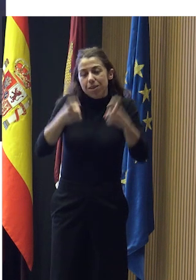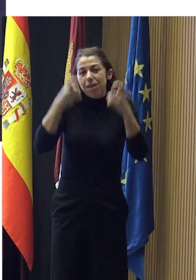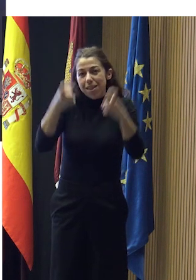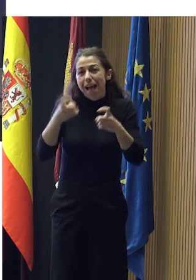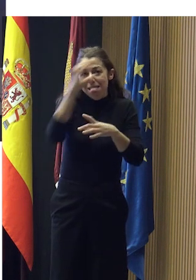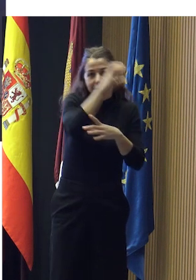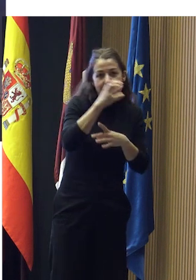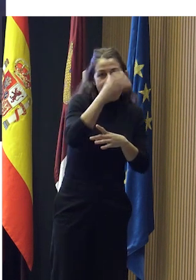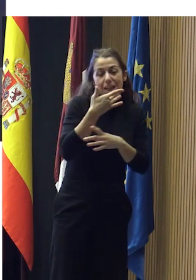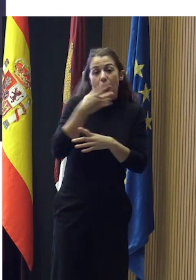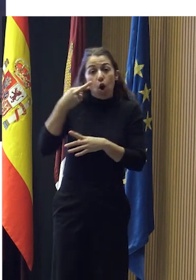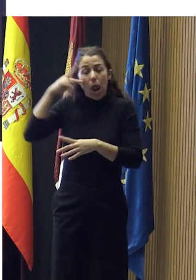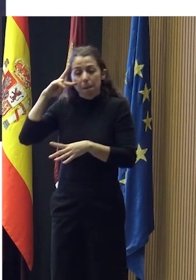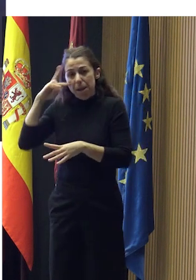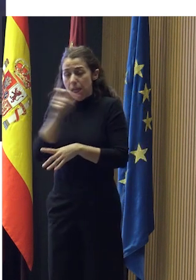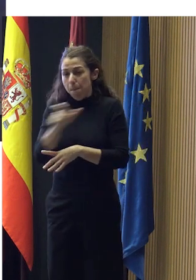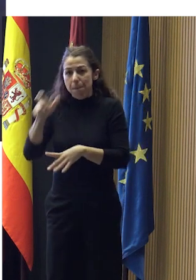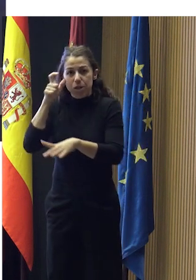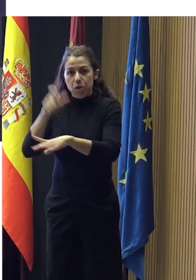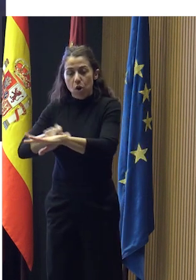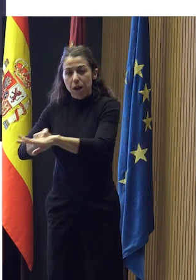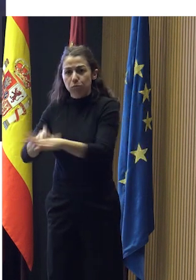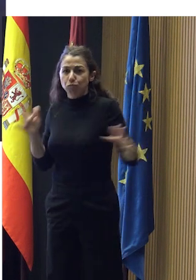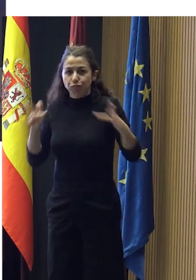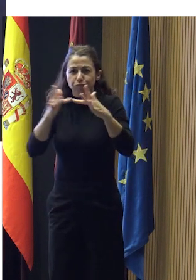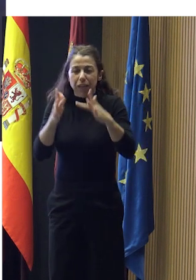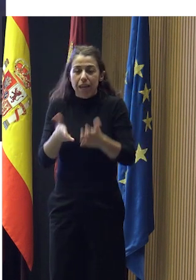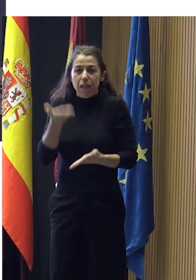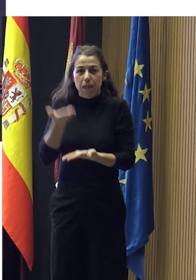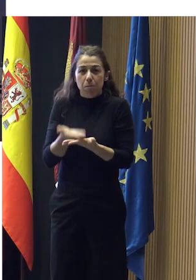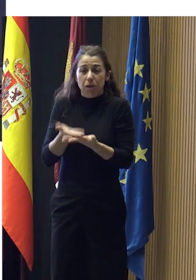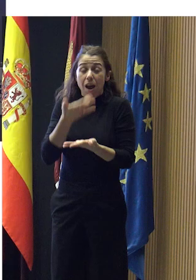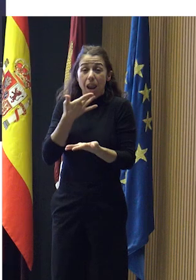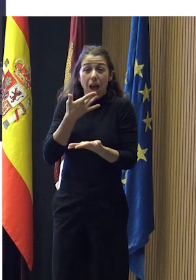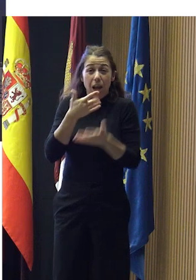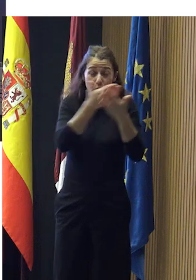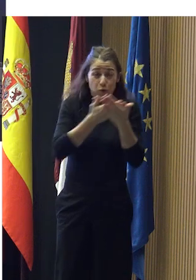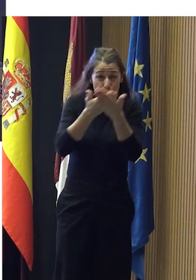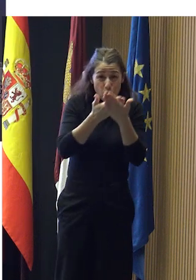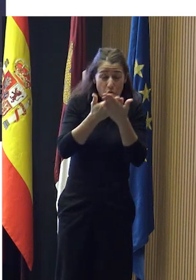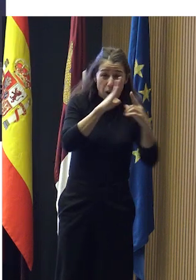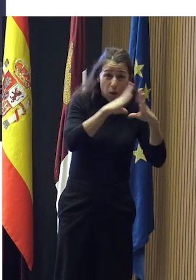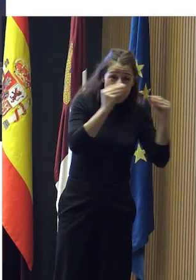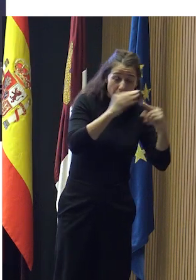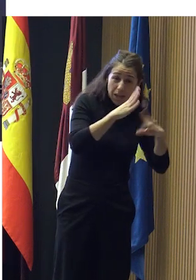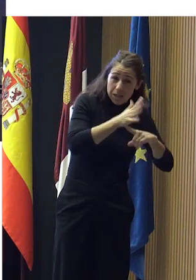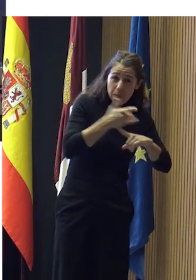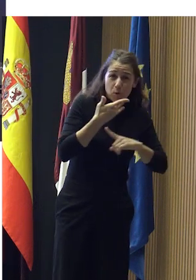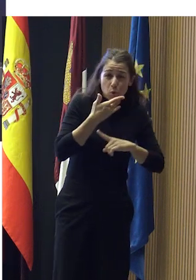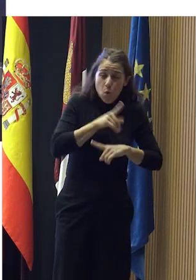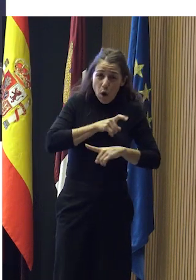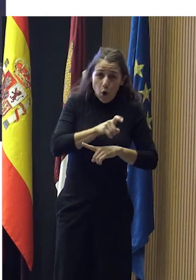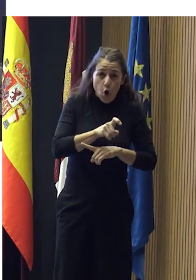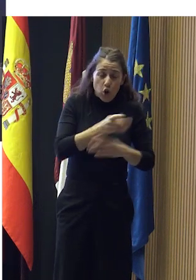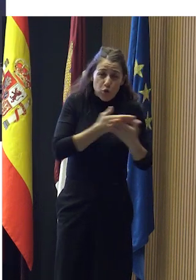la ciencia con la experiencia de los pacientes y mostrar cómo desde la cátedra AFC-UCLM impulsamos una oncología